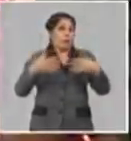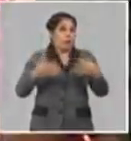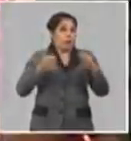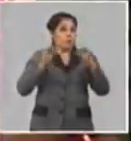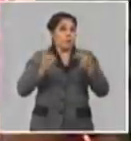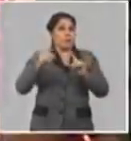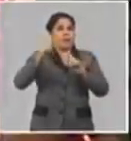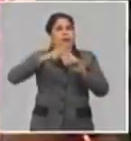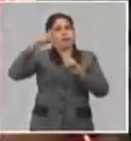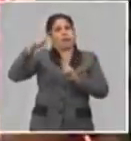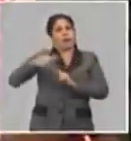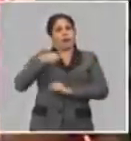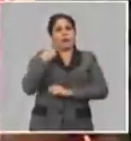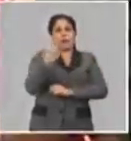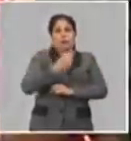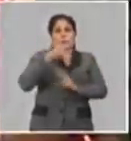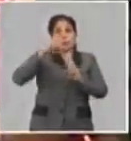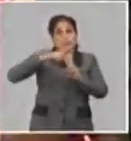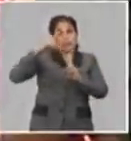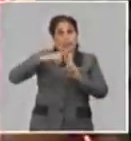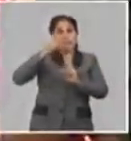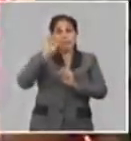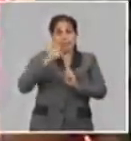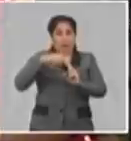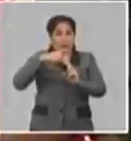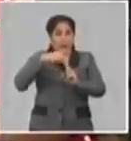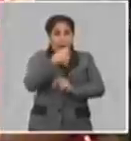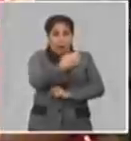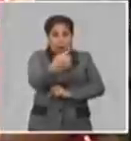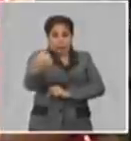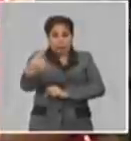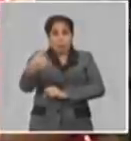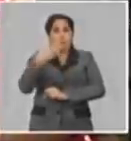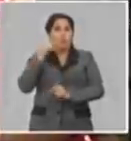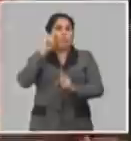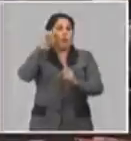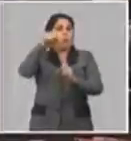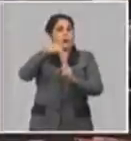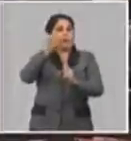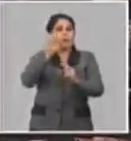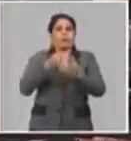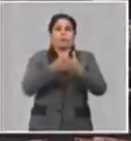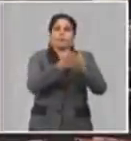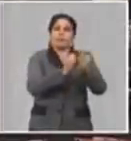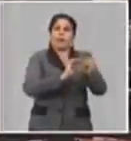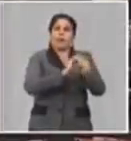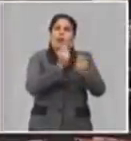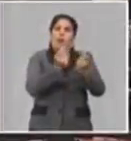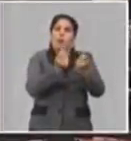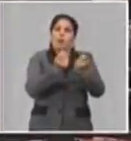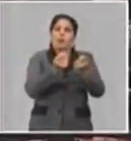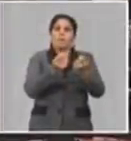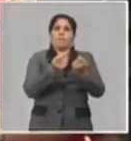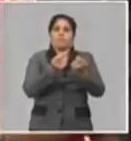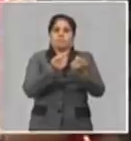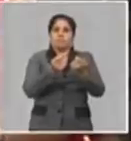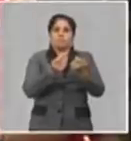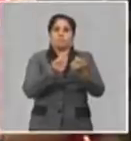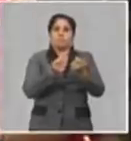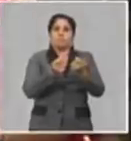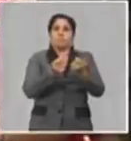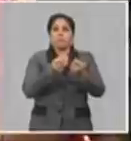las tareas que nos corresponden como parte de la estrategia del impulso de la economía. Solo decir lo